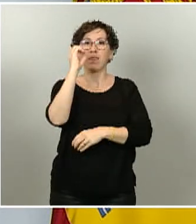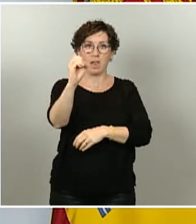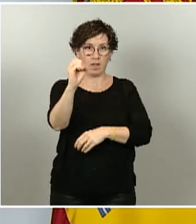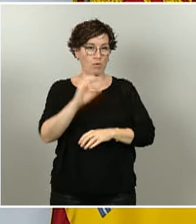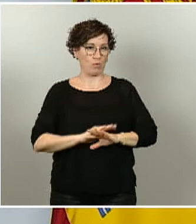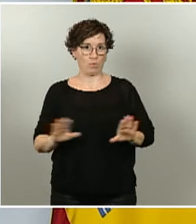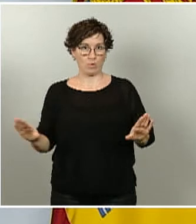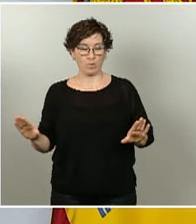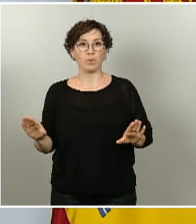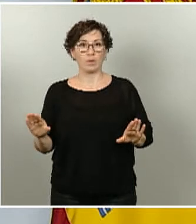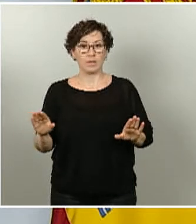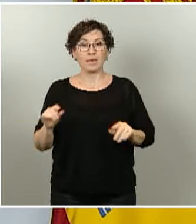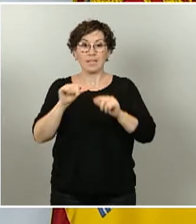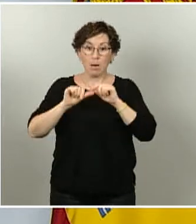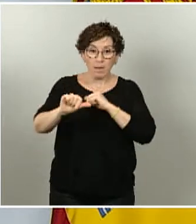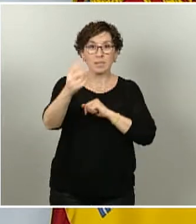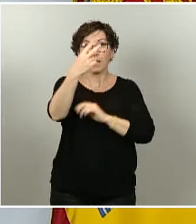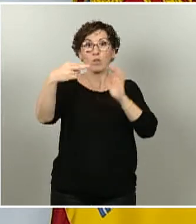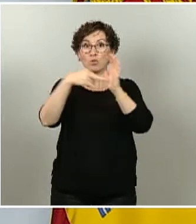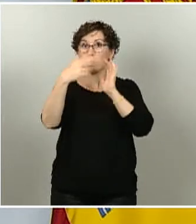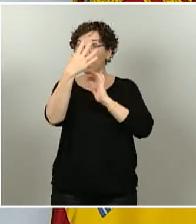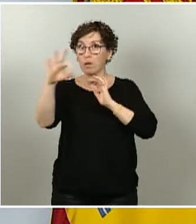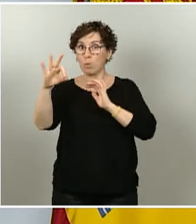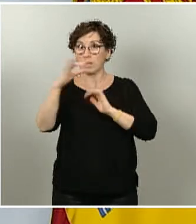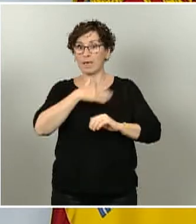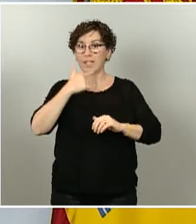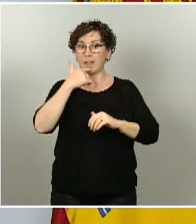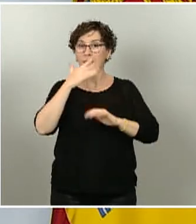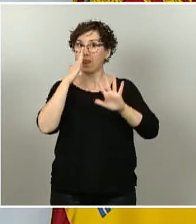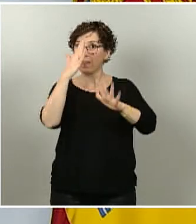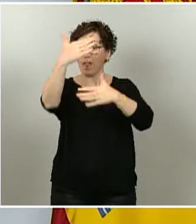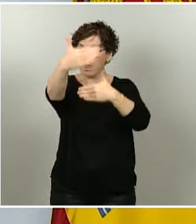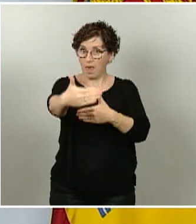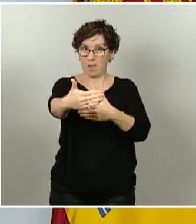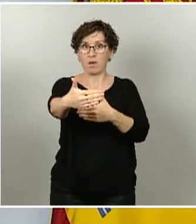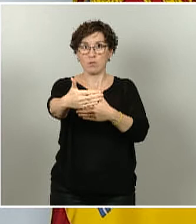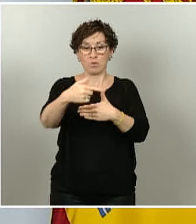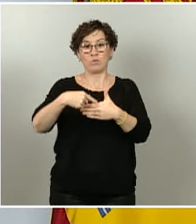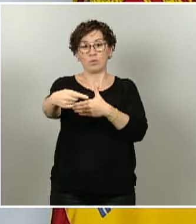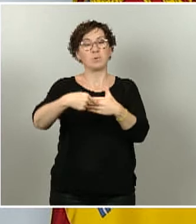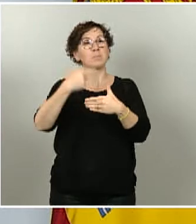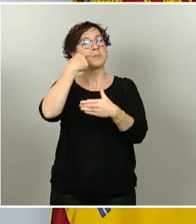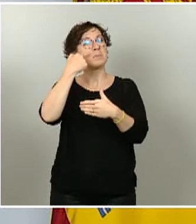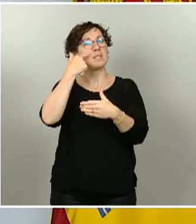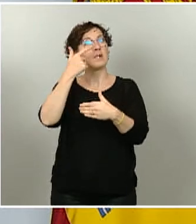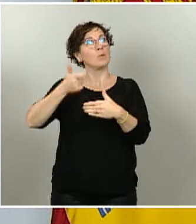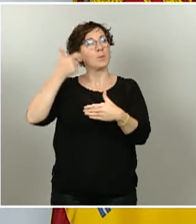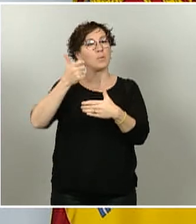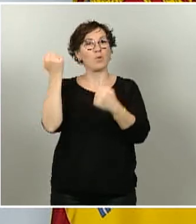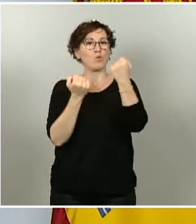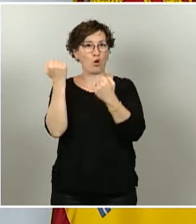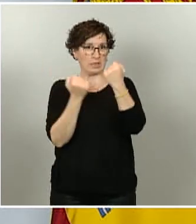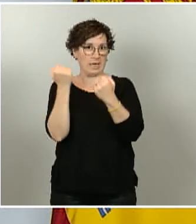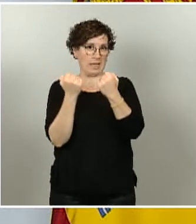de 2050, 10 años por tanto, compatible con la vida media útil de los vehículos,